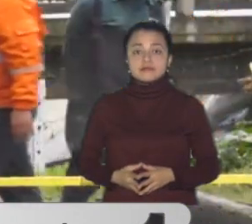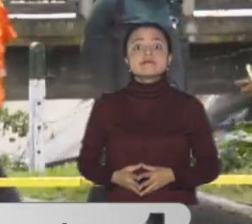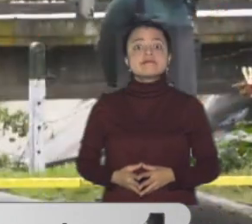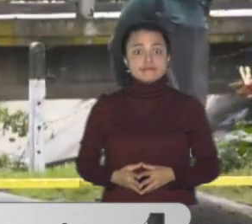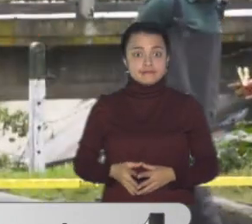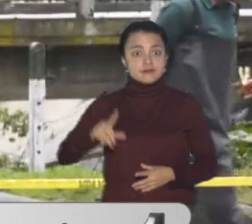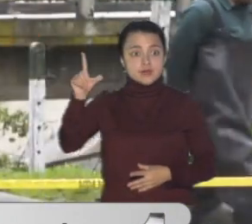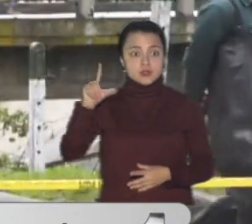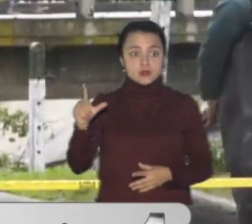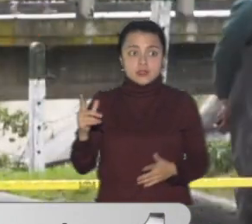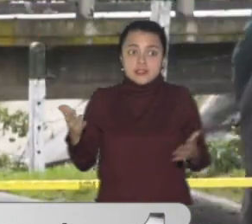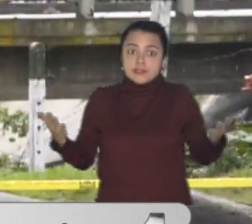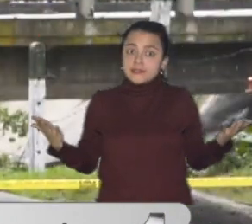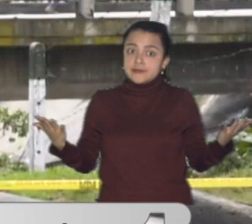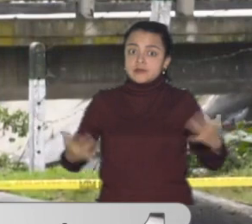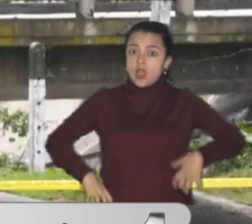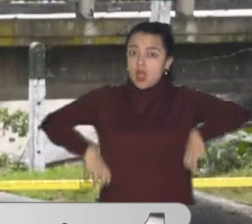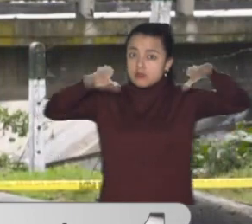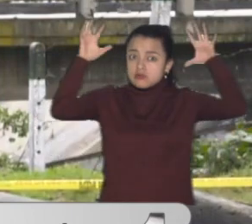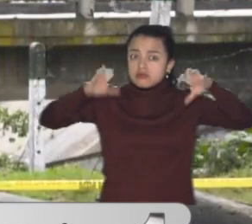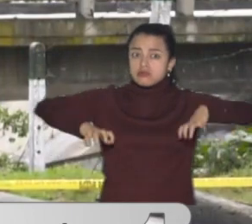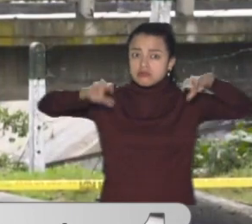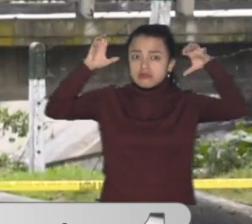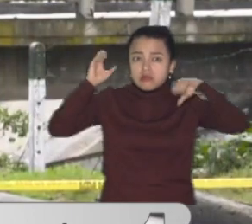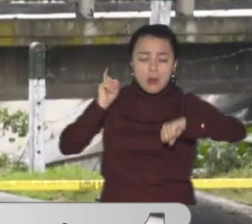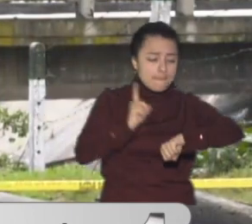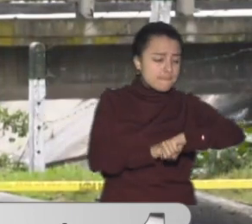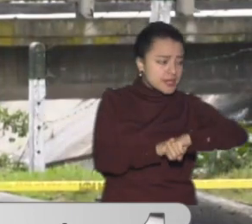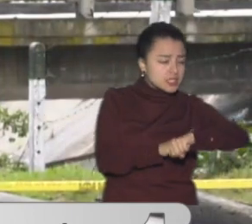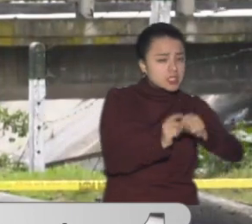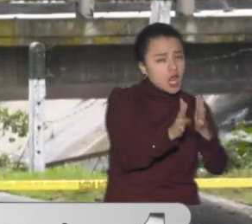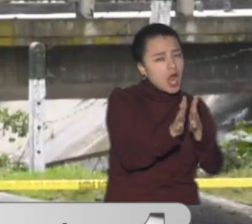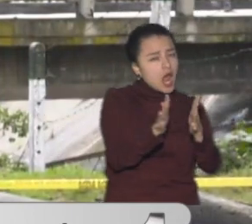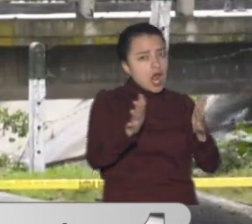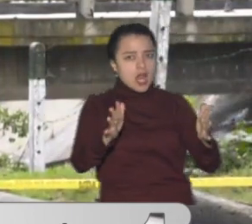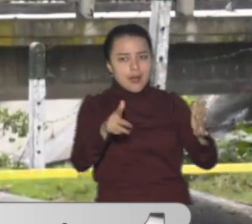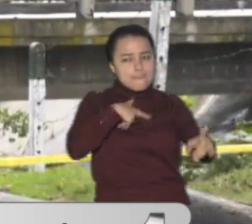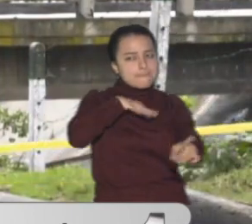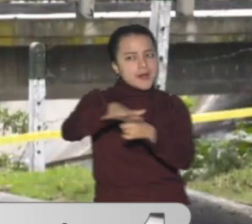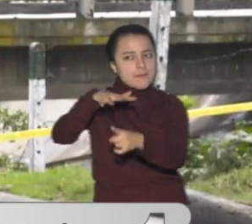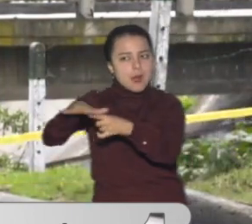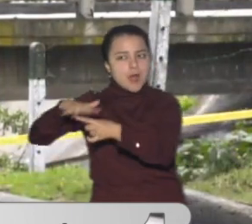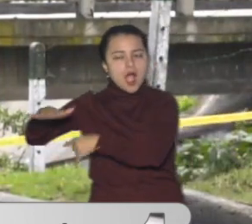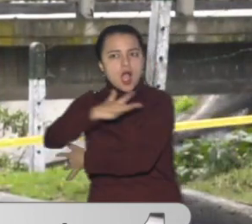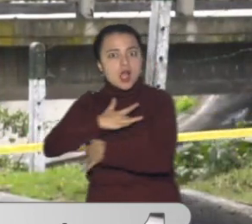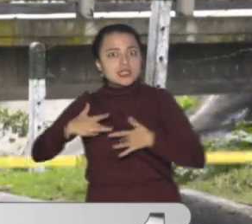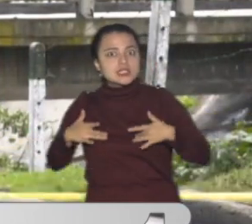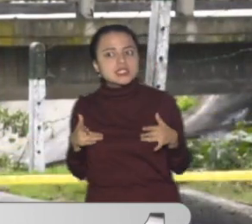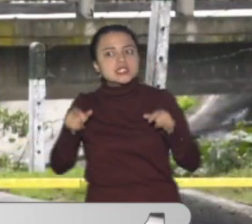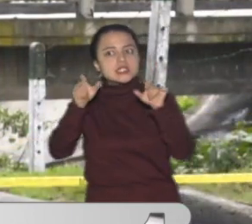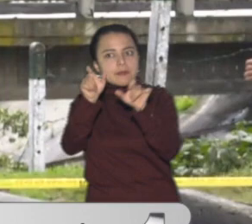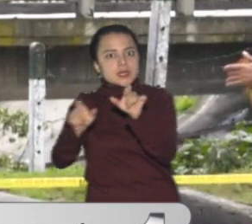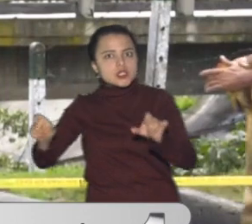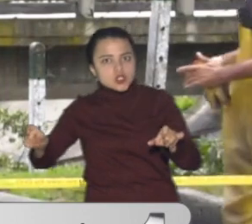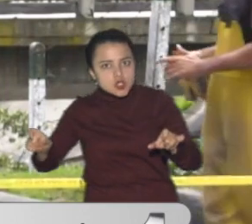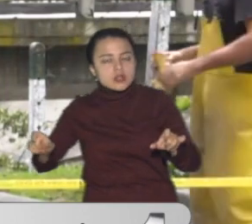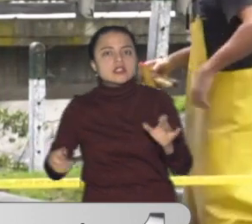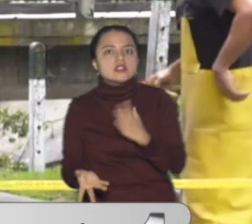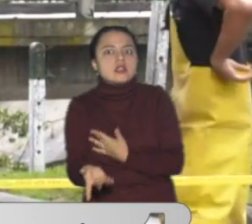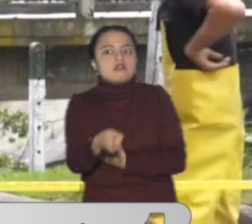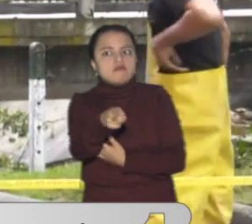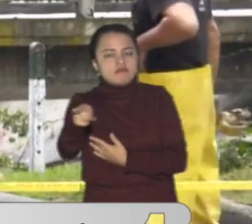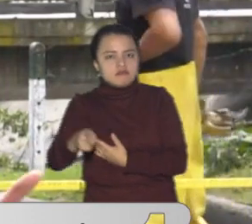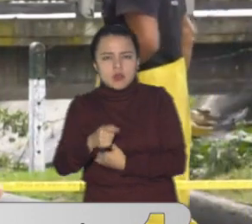Luisa, y en medio de la temporada invernal también preocupa los temas de salud, y es que estamos en medio de un pico de enfermedades